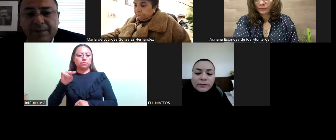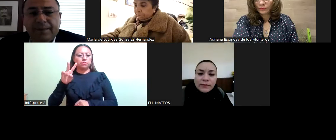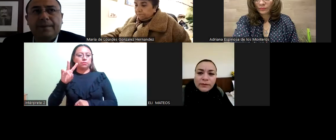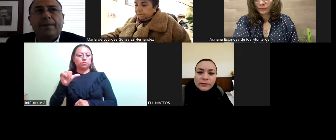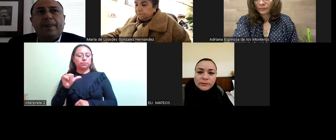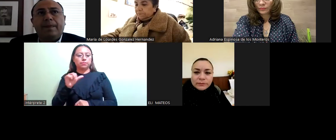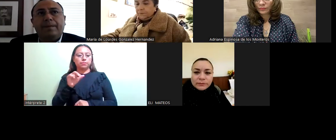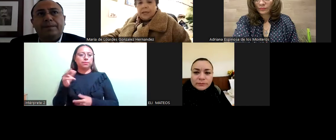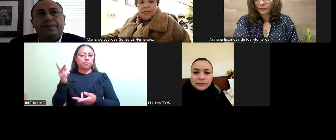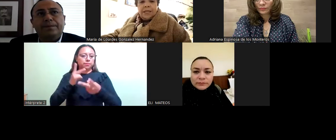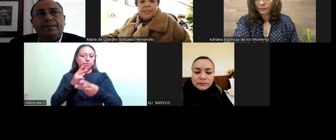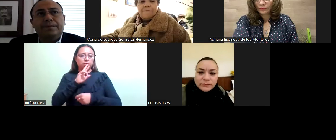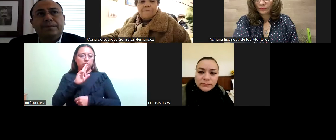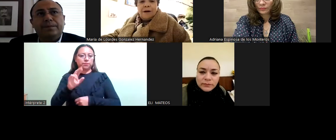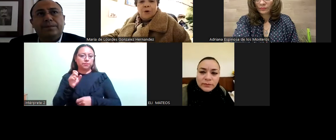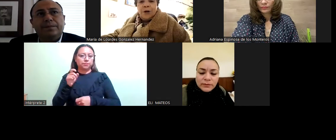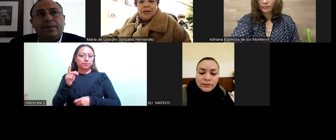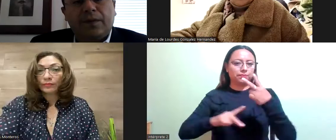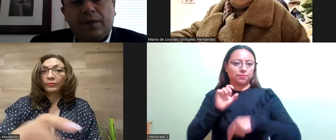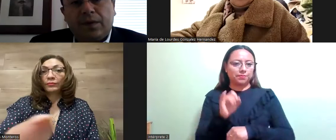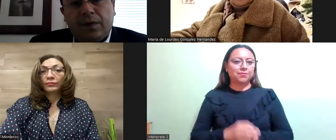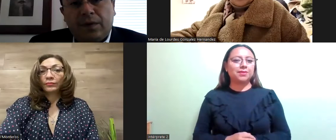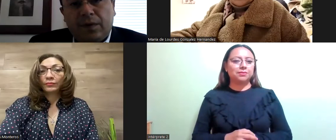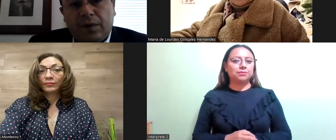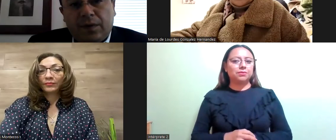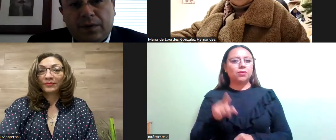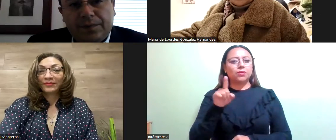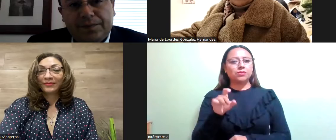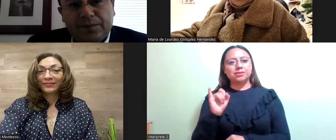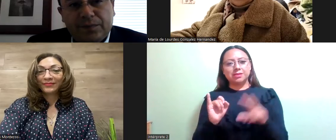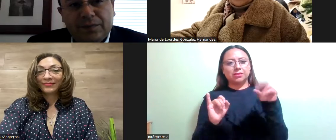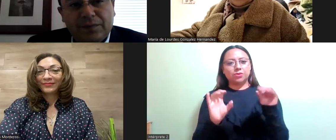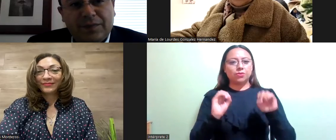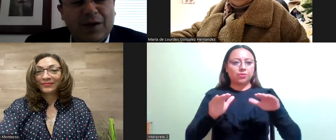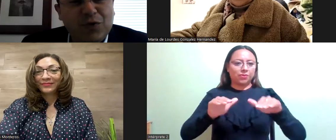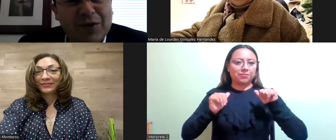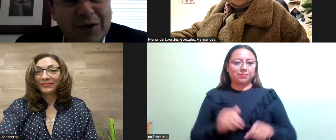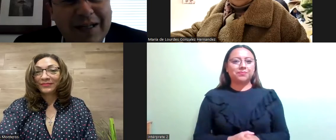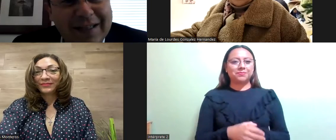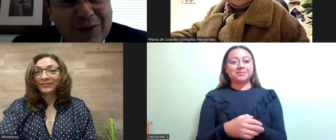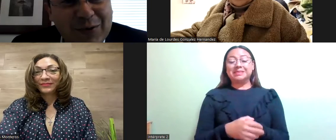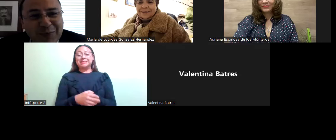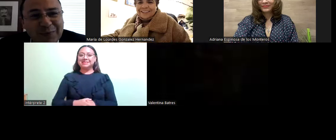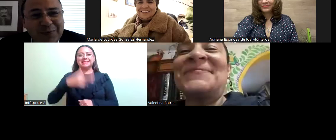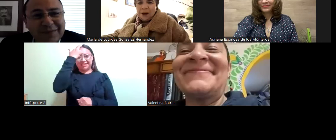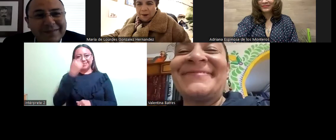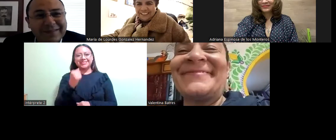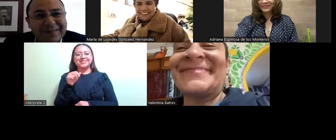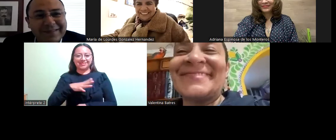presente. ¿Es a favor, en contra o en abstención, diputado? Tiene usted toda la